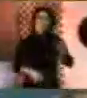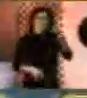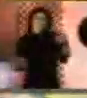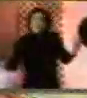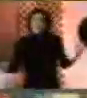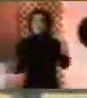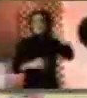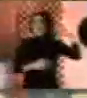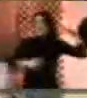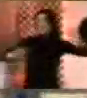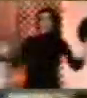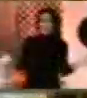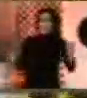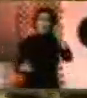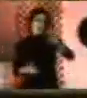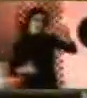Escándalos, muchos